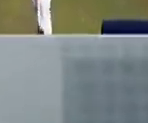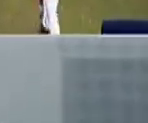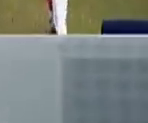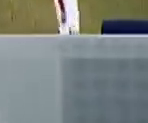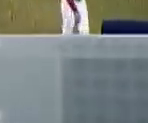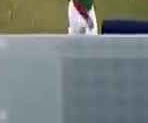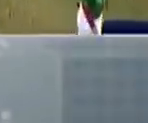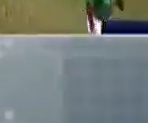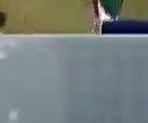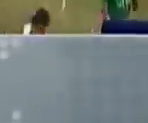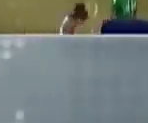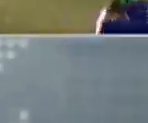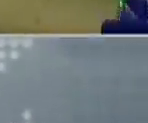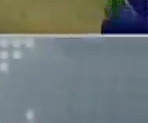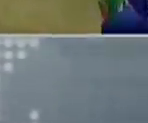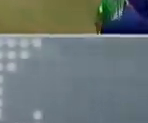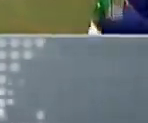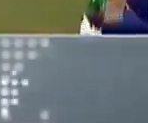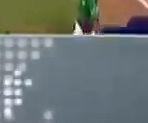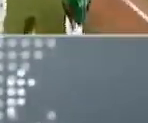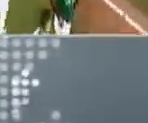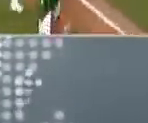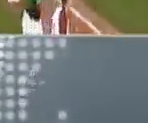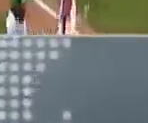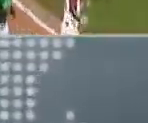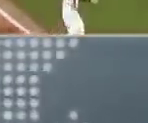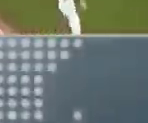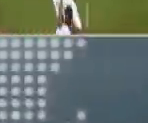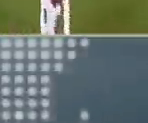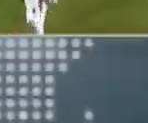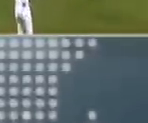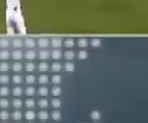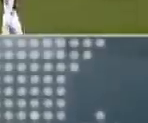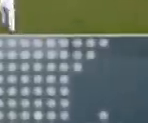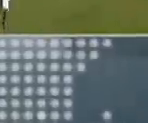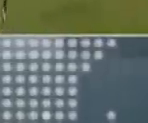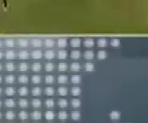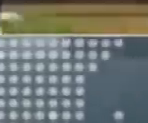llamadas. Entonces dejé a Silita viendo el juego.